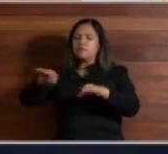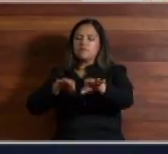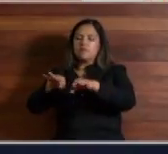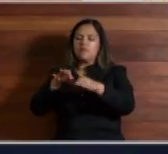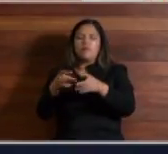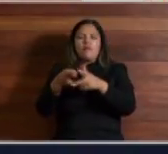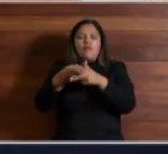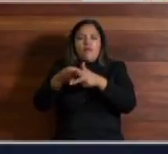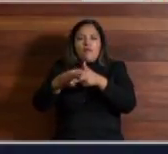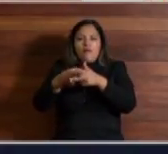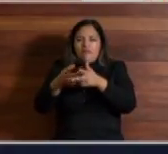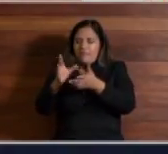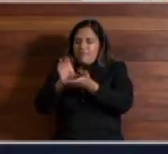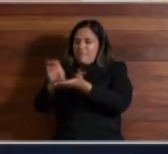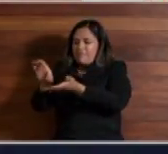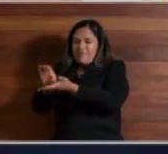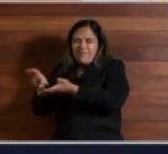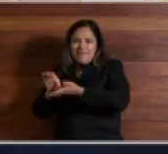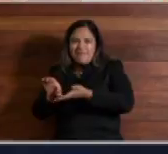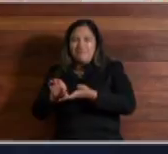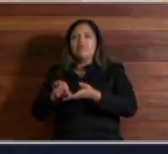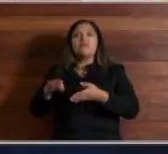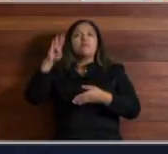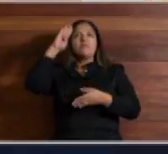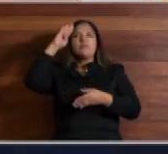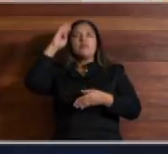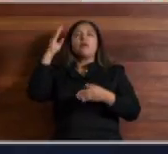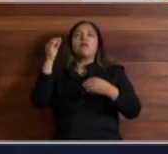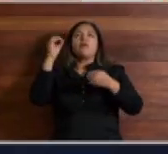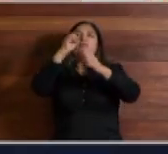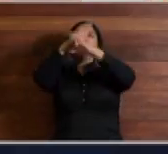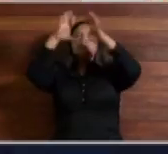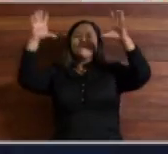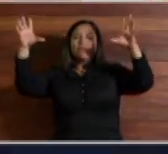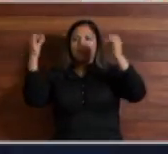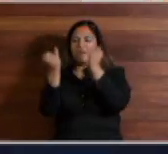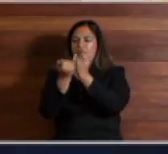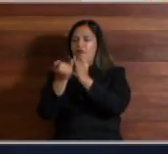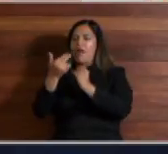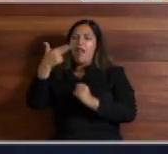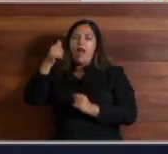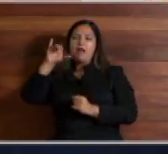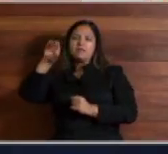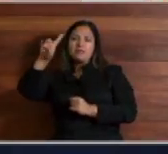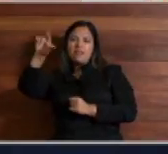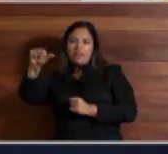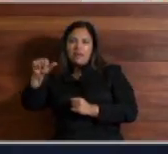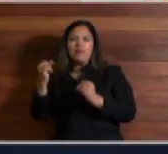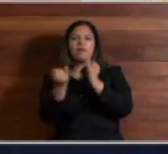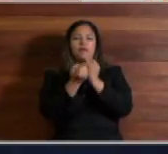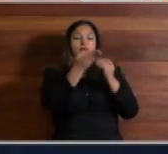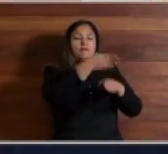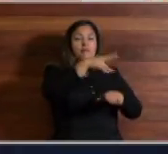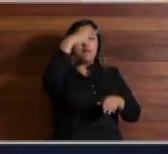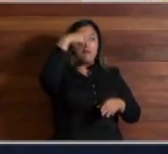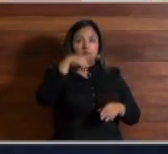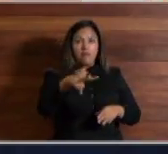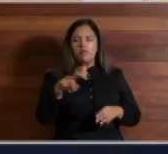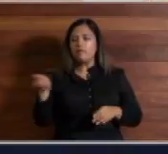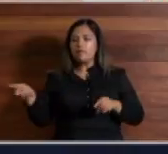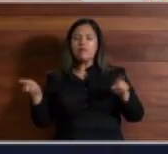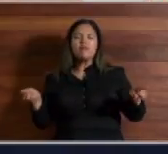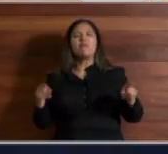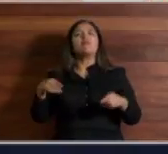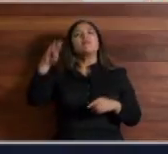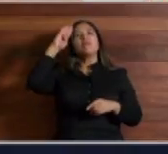solo es accesible a los iniciados del Banco de México o de Hacienda. El lenguaje en su oscuridad, en su capacidad